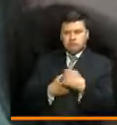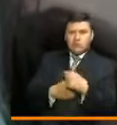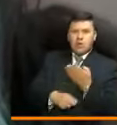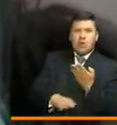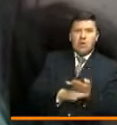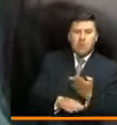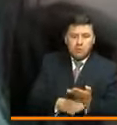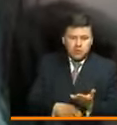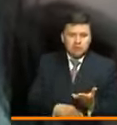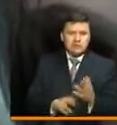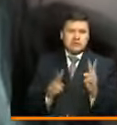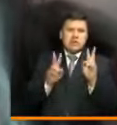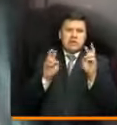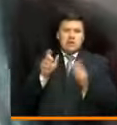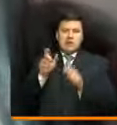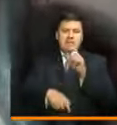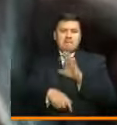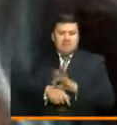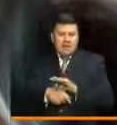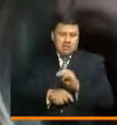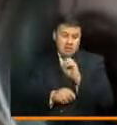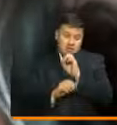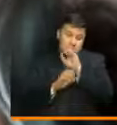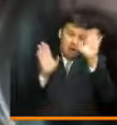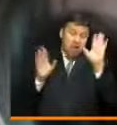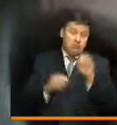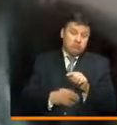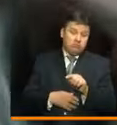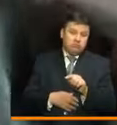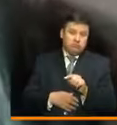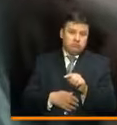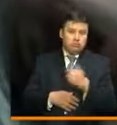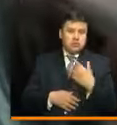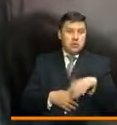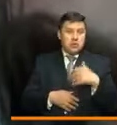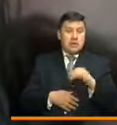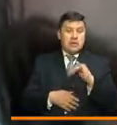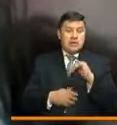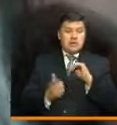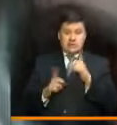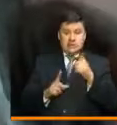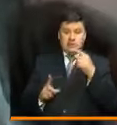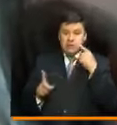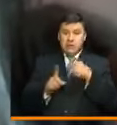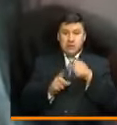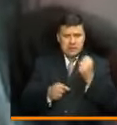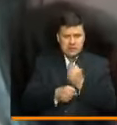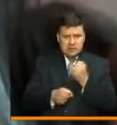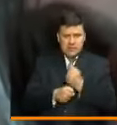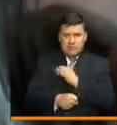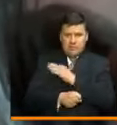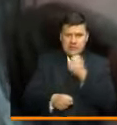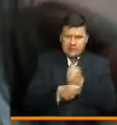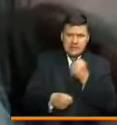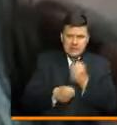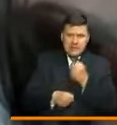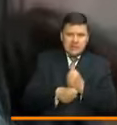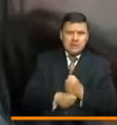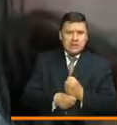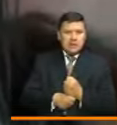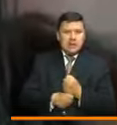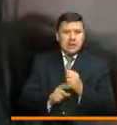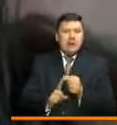propuestas al tema del personal médico. Indudablemente es una categoría que ya venía trabajándose fuertemente por